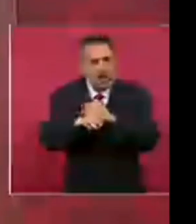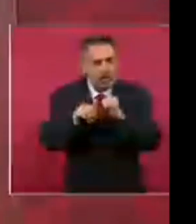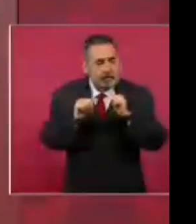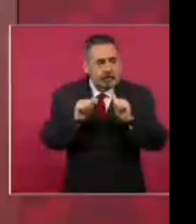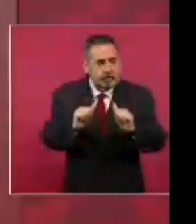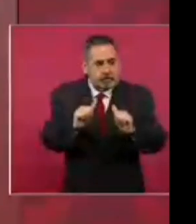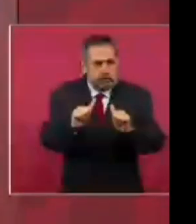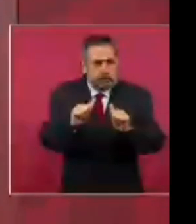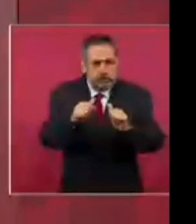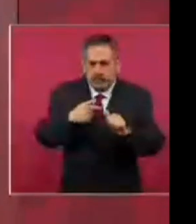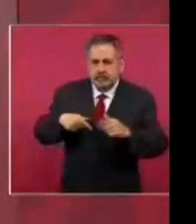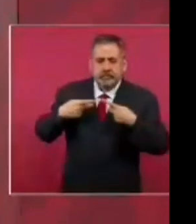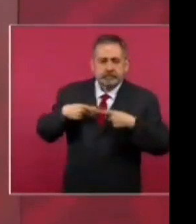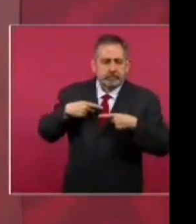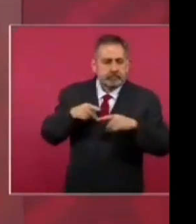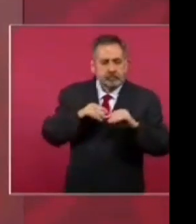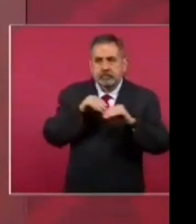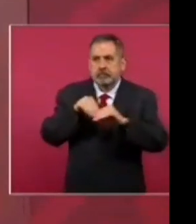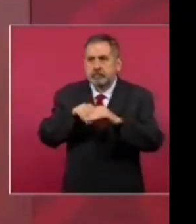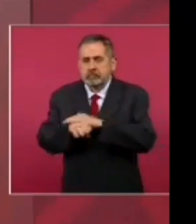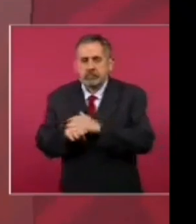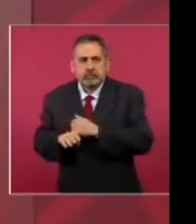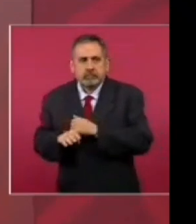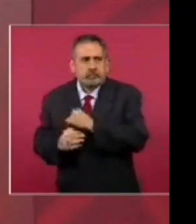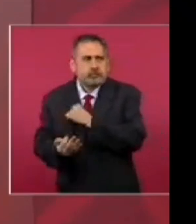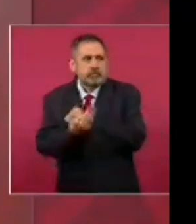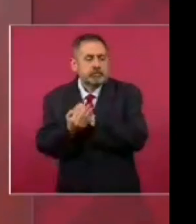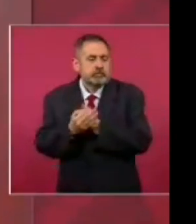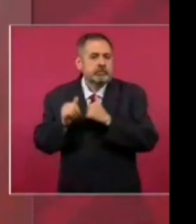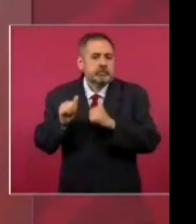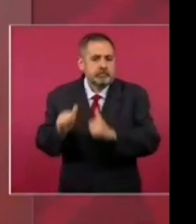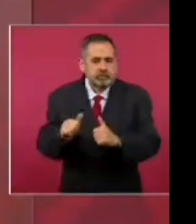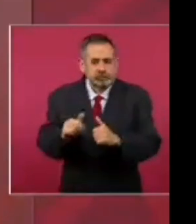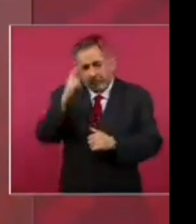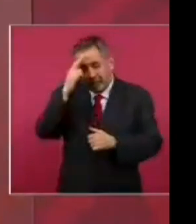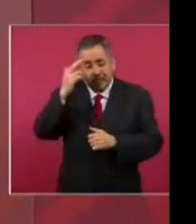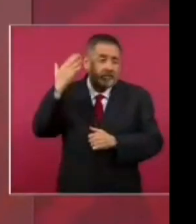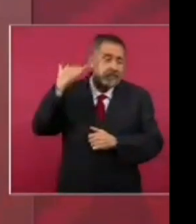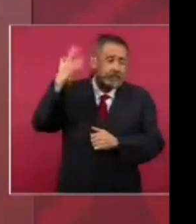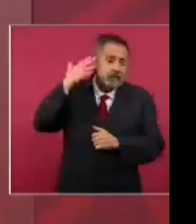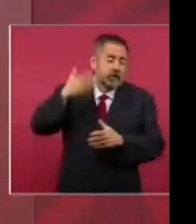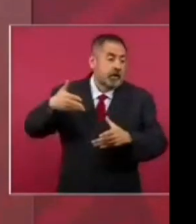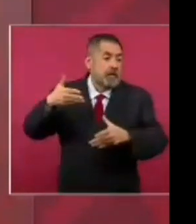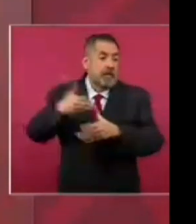los defensores de nuestra República en los momentos de invasión.